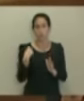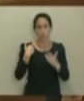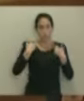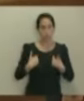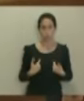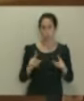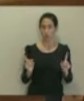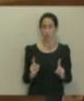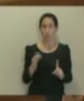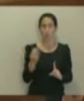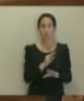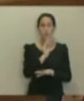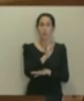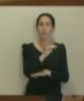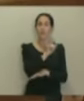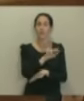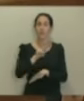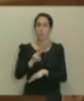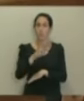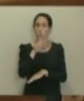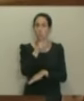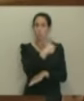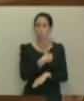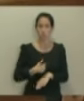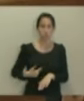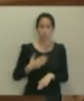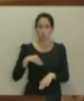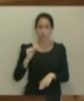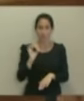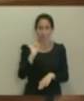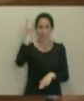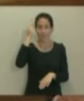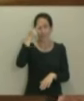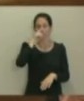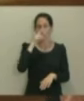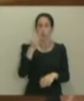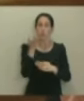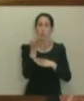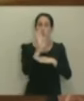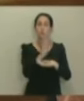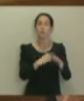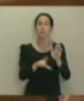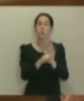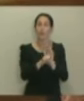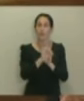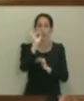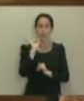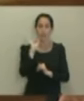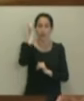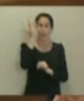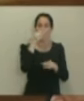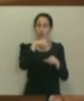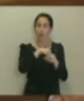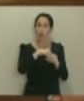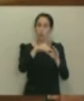sino a Izquierda Unida, que es el dueño de la iniciativa. Le recuerdo que es una proposición de ley y una iniciativa en que se incluyen